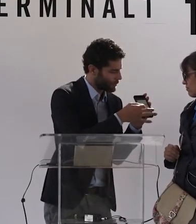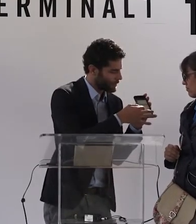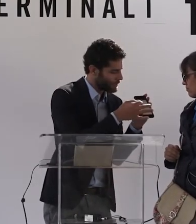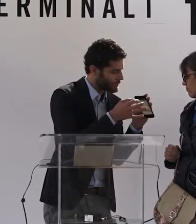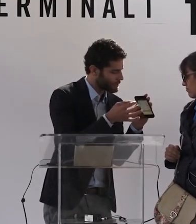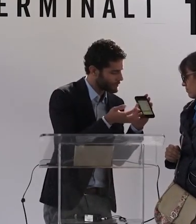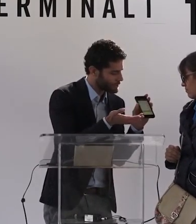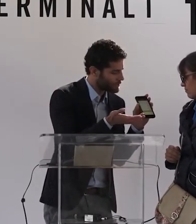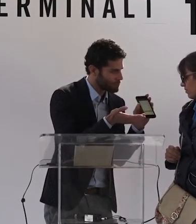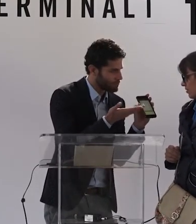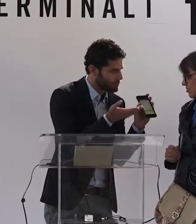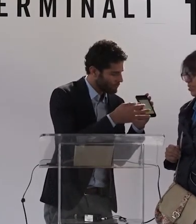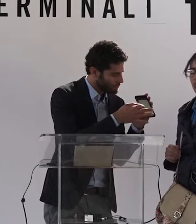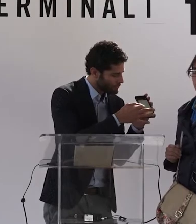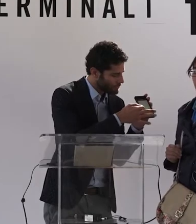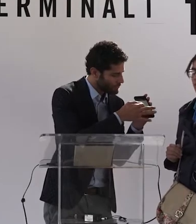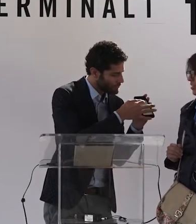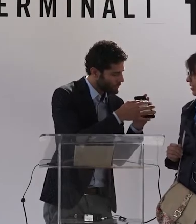271. Ahí